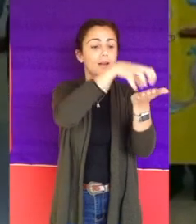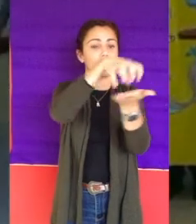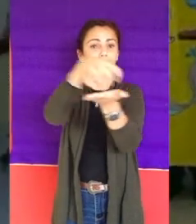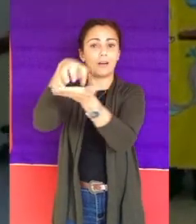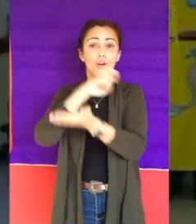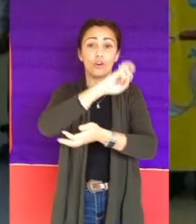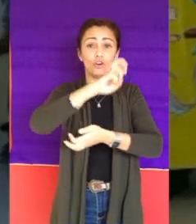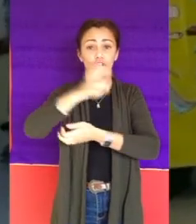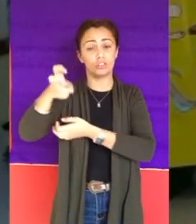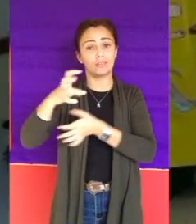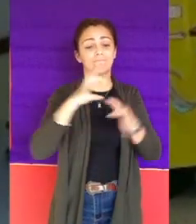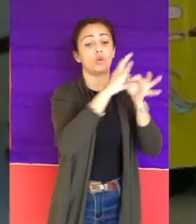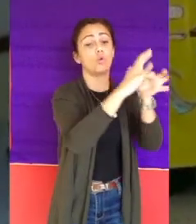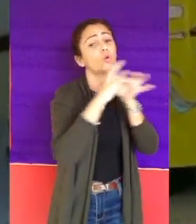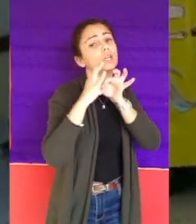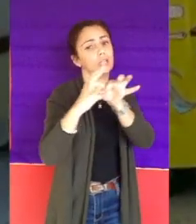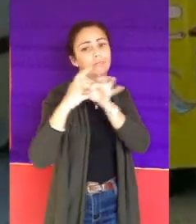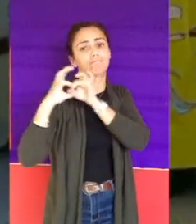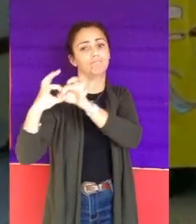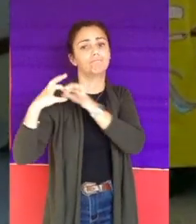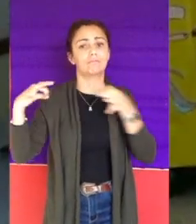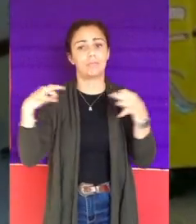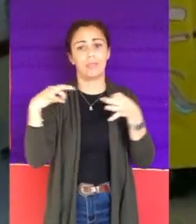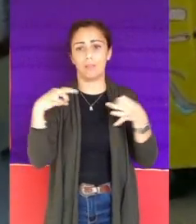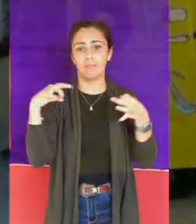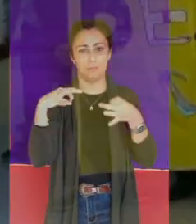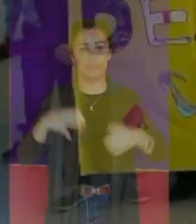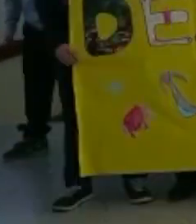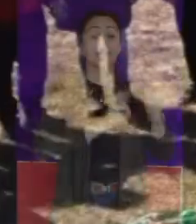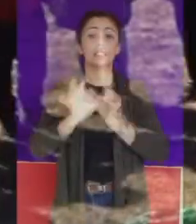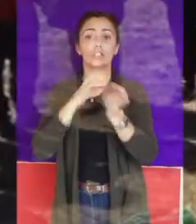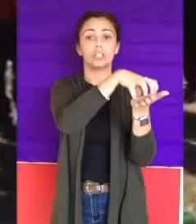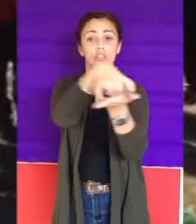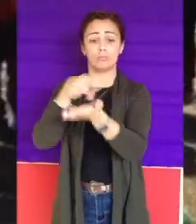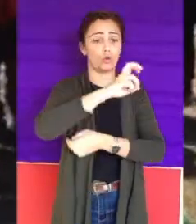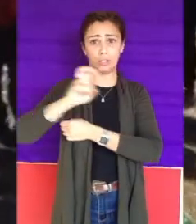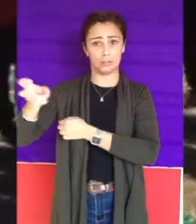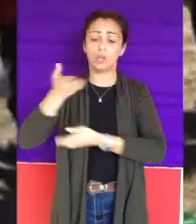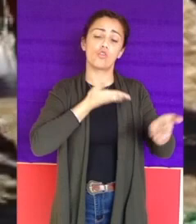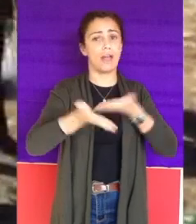¡Unidos a otras escuelas!